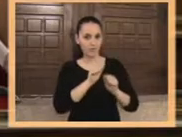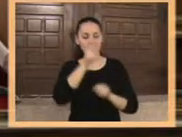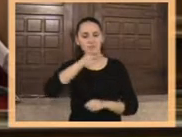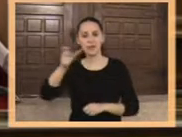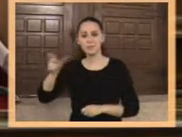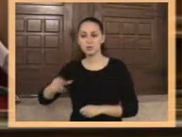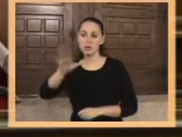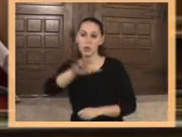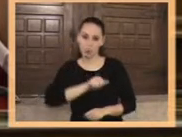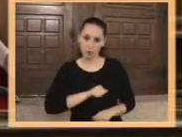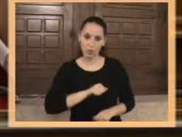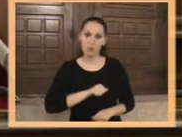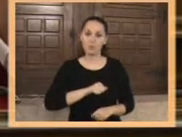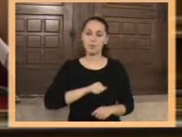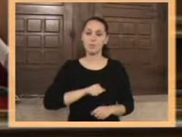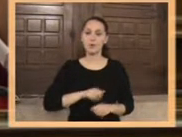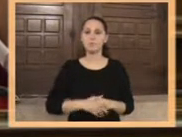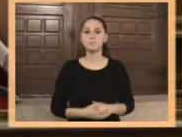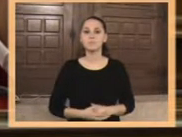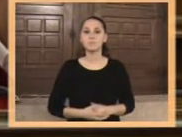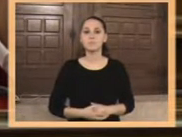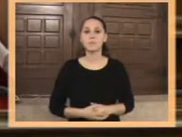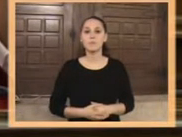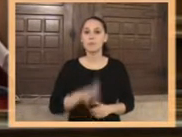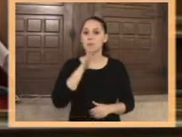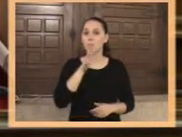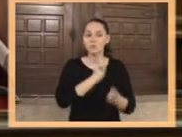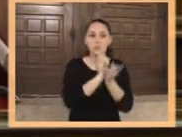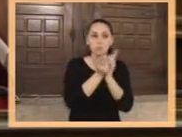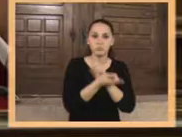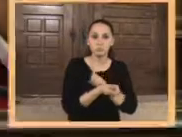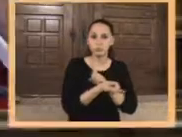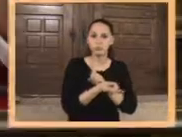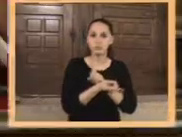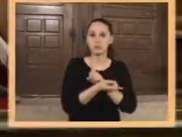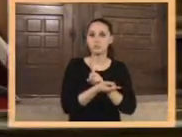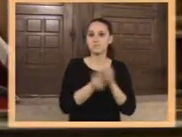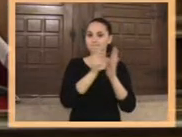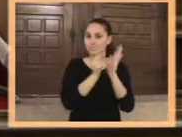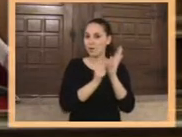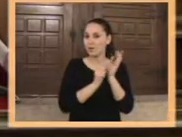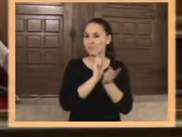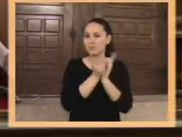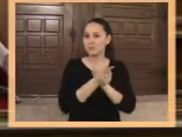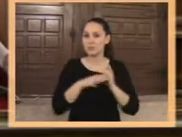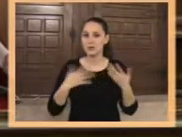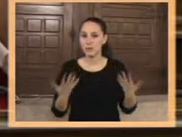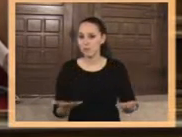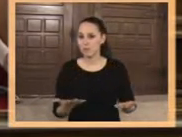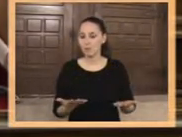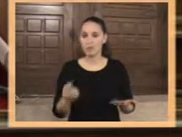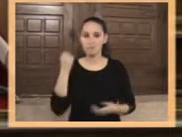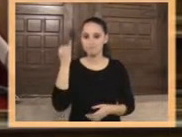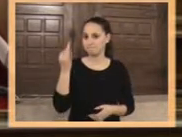Los motivos por los que se modifica la ordenanza son varios. Uno de ellos es adaptar la